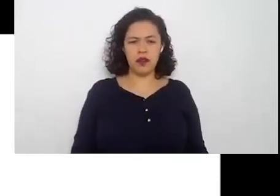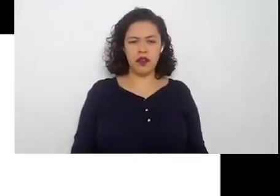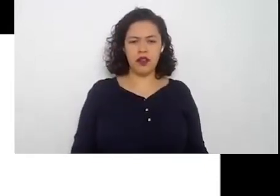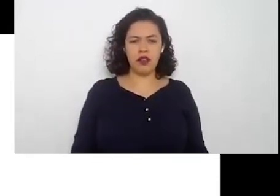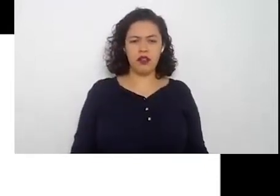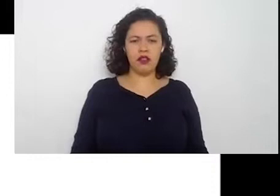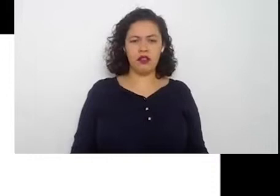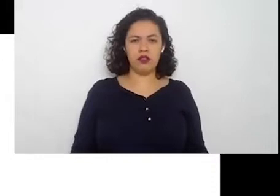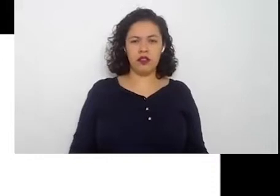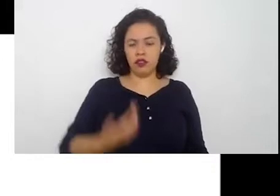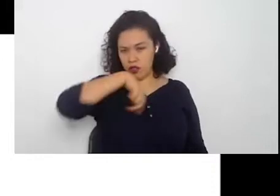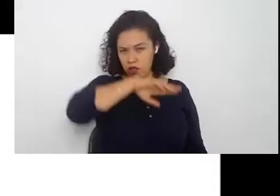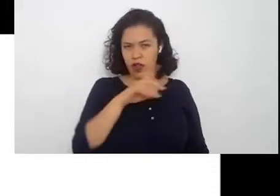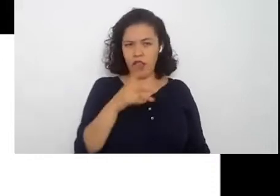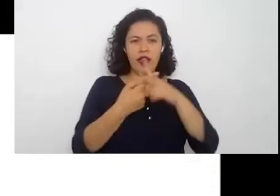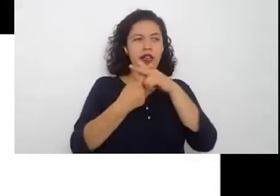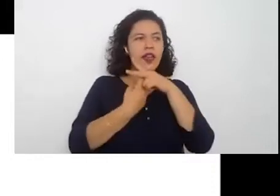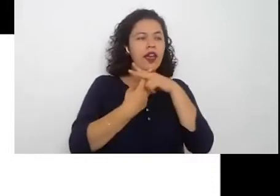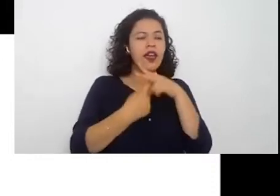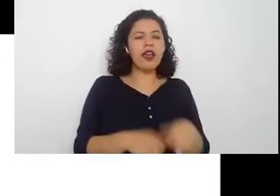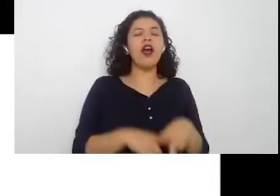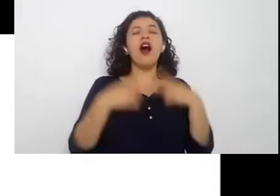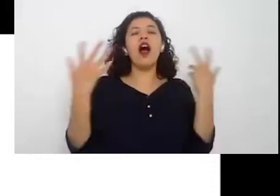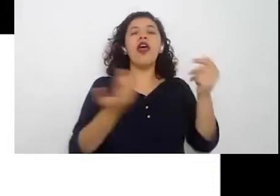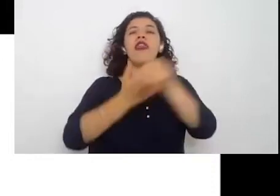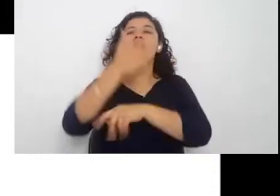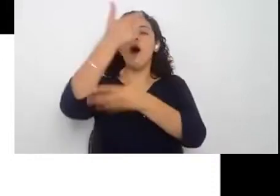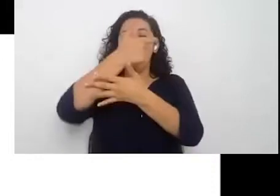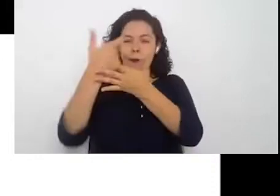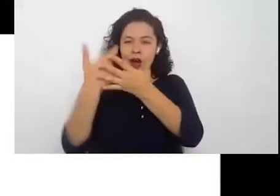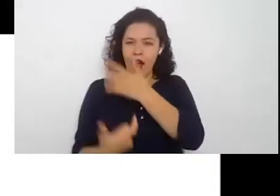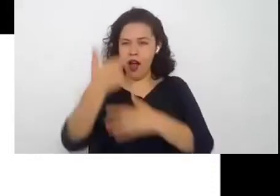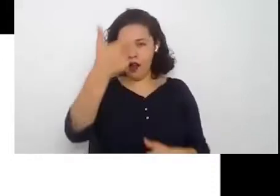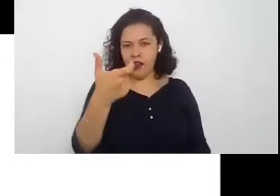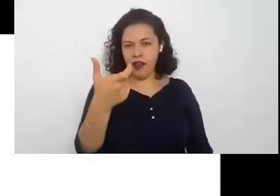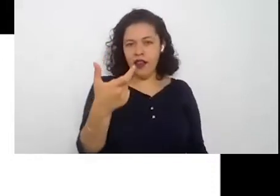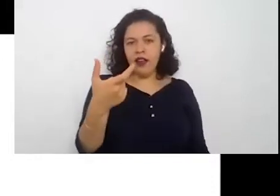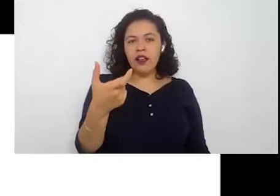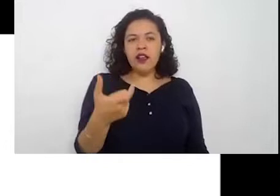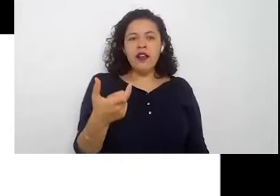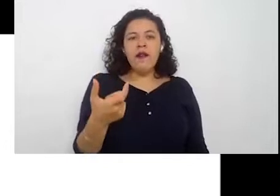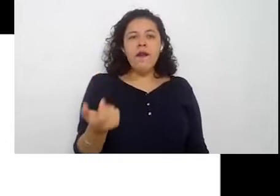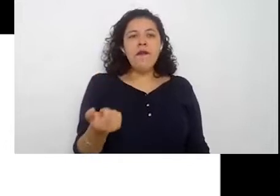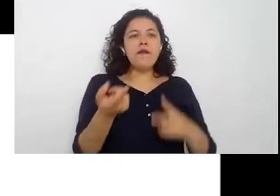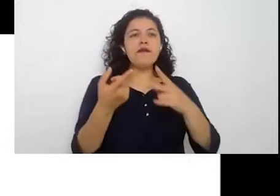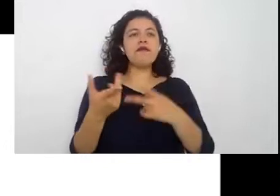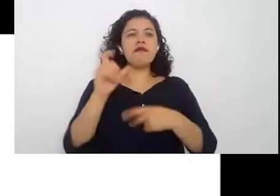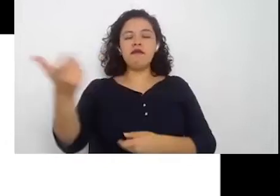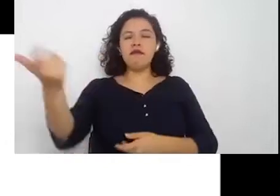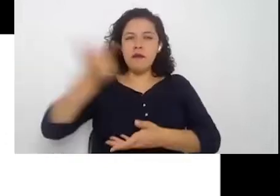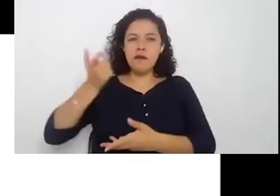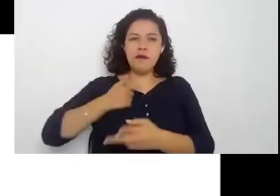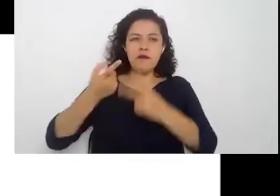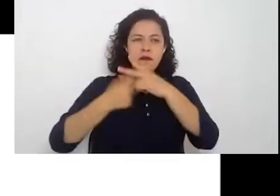el inicio, identificamos que en los estados financieros la fuente de los ingresos y el